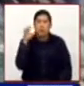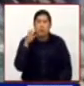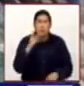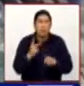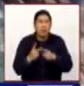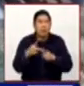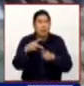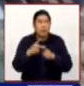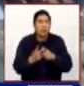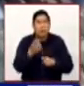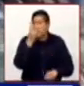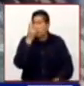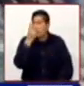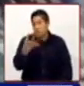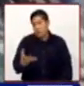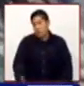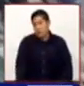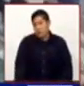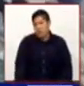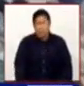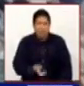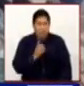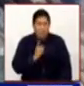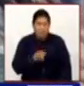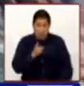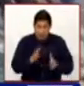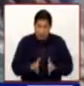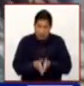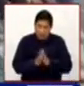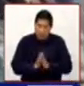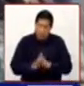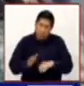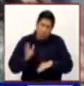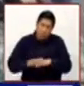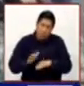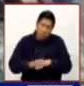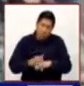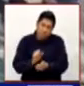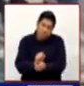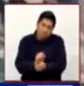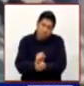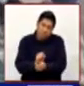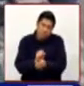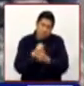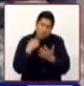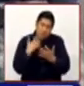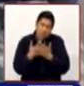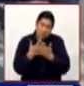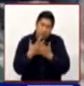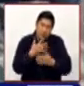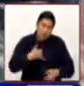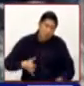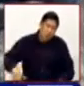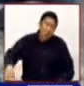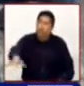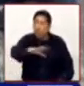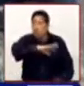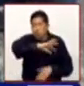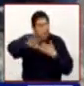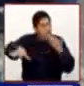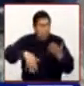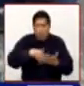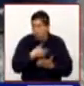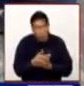800 kilos de droga. La fiscalía está pidiendo la detención preventiva en la cárcel para todos